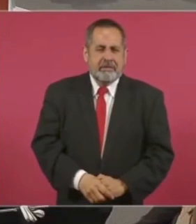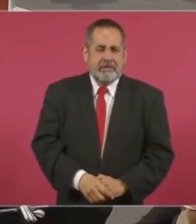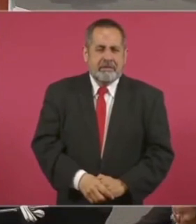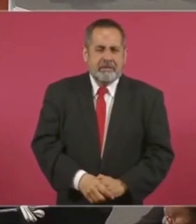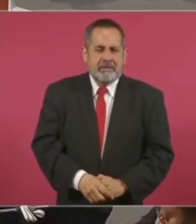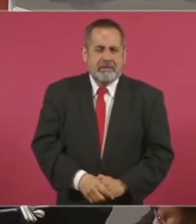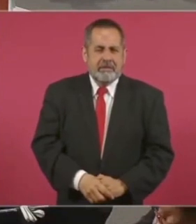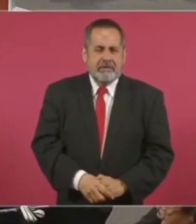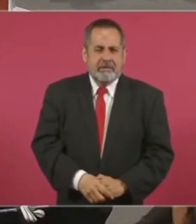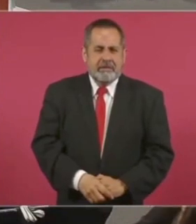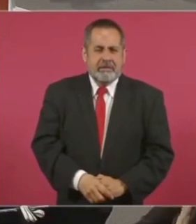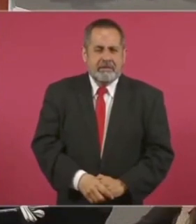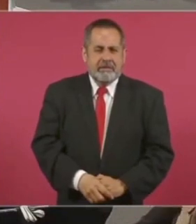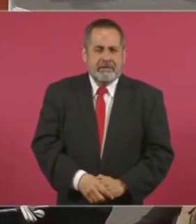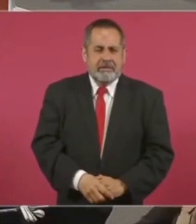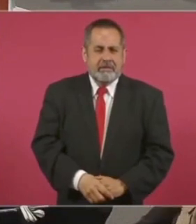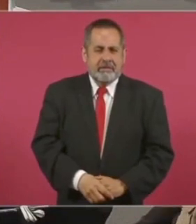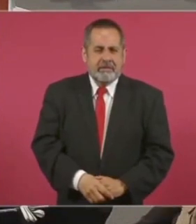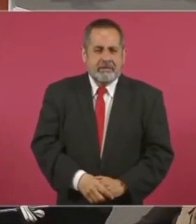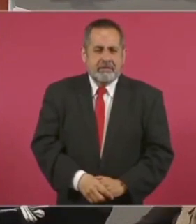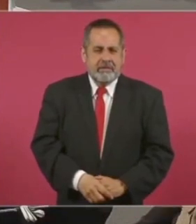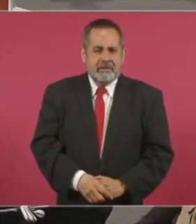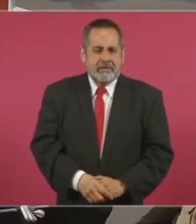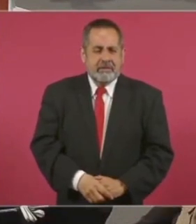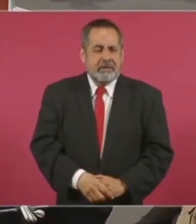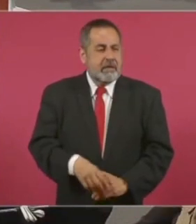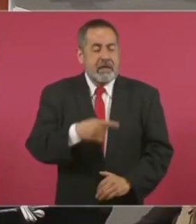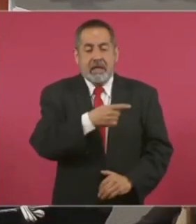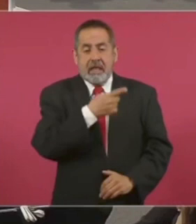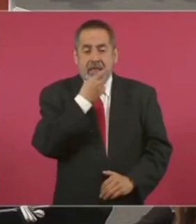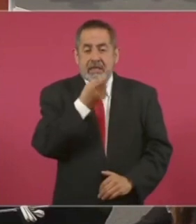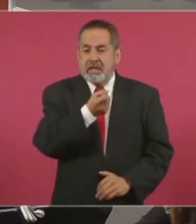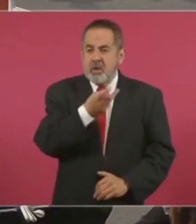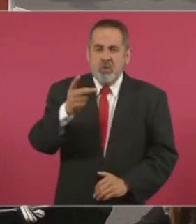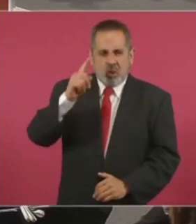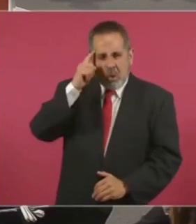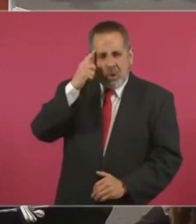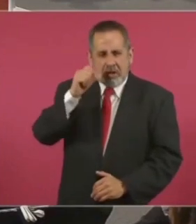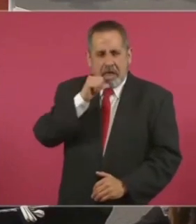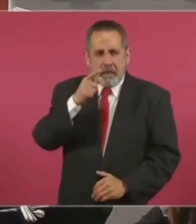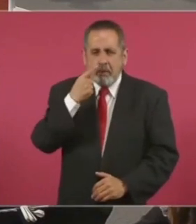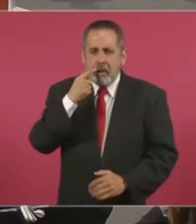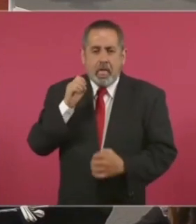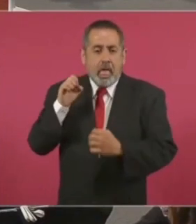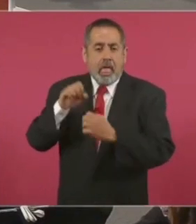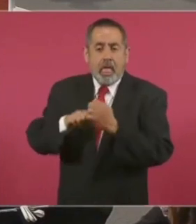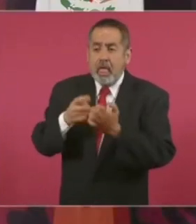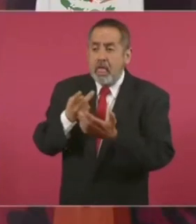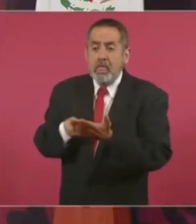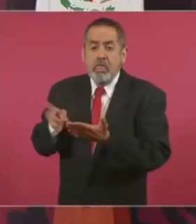¿Por qué nadie está enojado por el gasolinazo? Porque no hay gasolinazo.